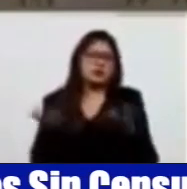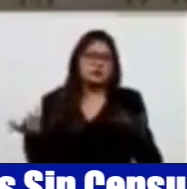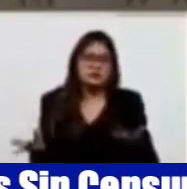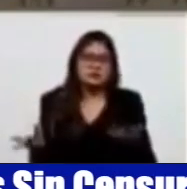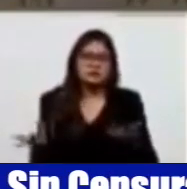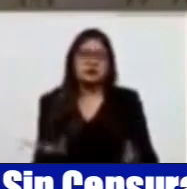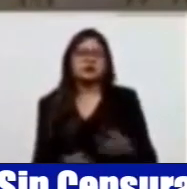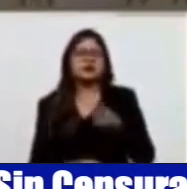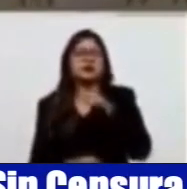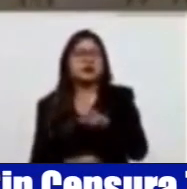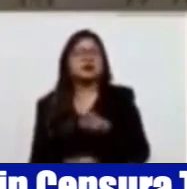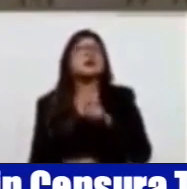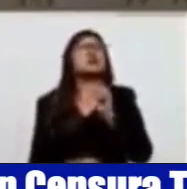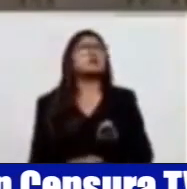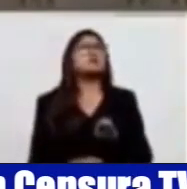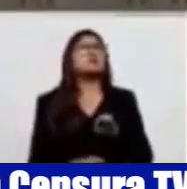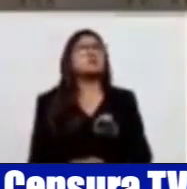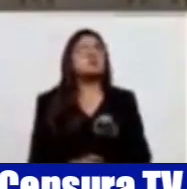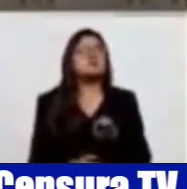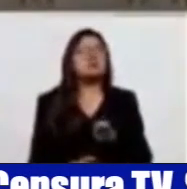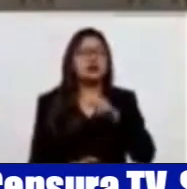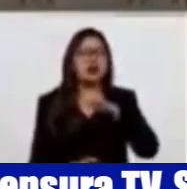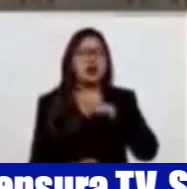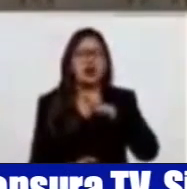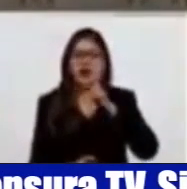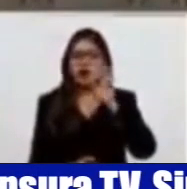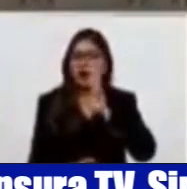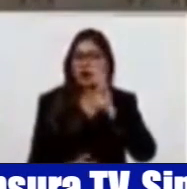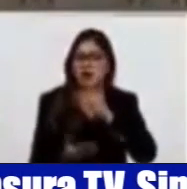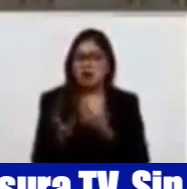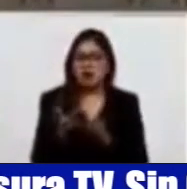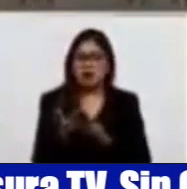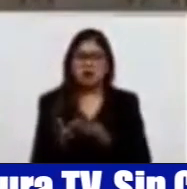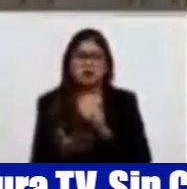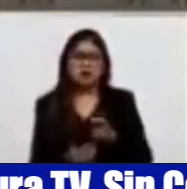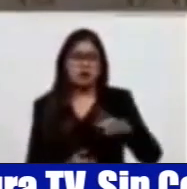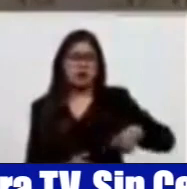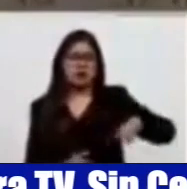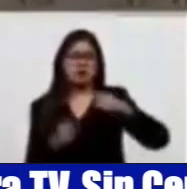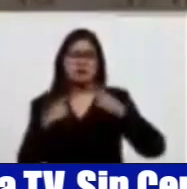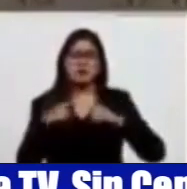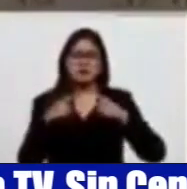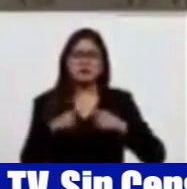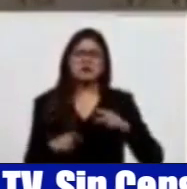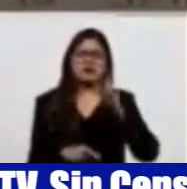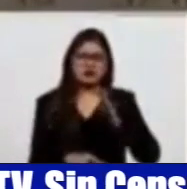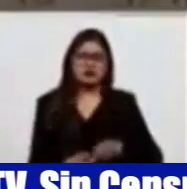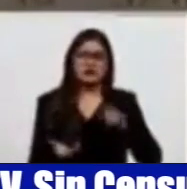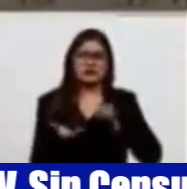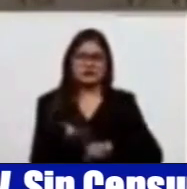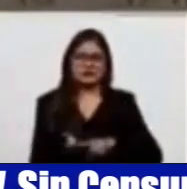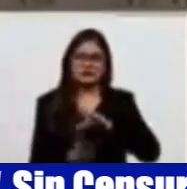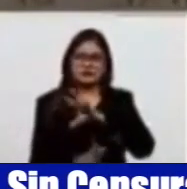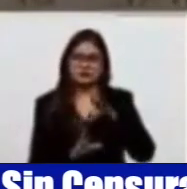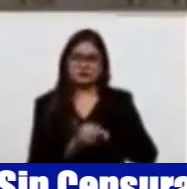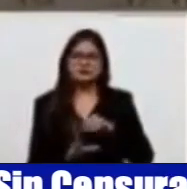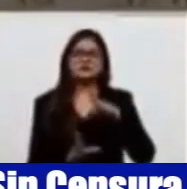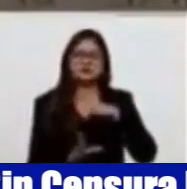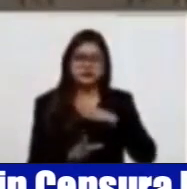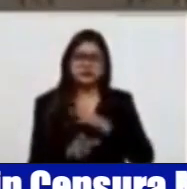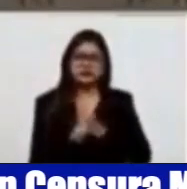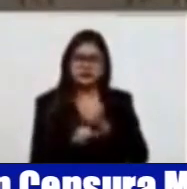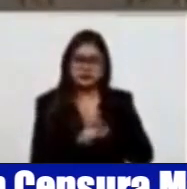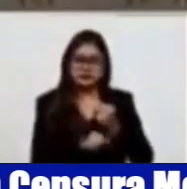maniobra, derivado a que se ha acreditado que todas estas personas han sido sujetas a tortura y que todas